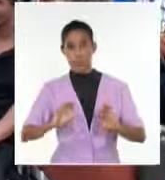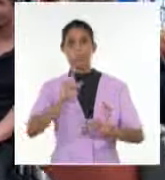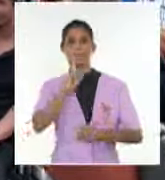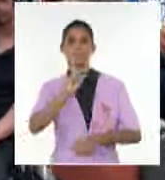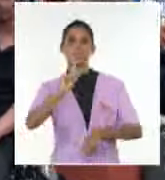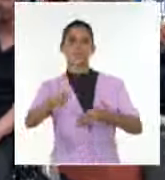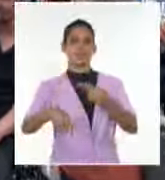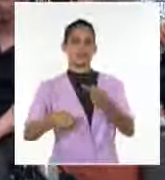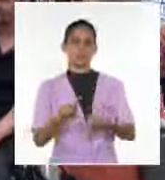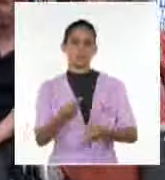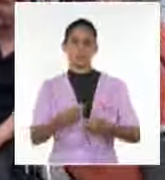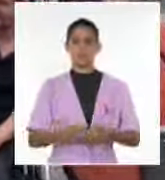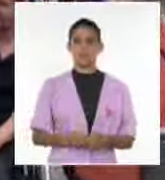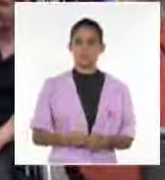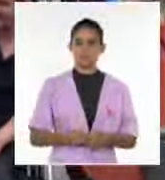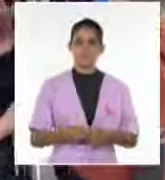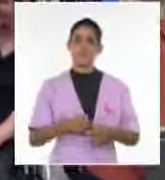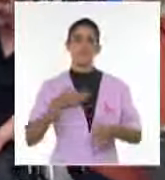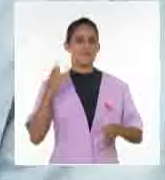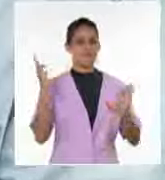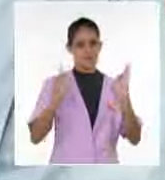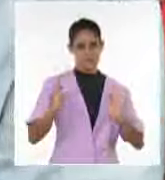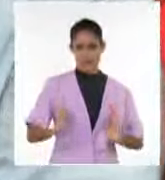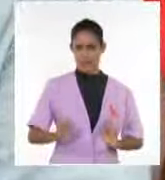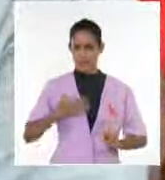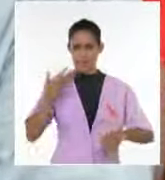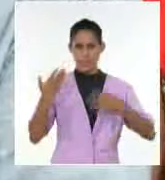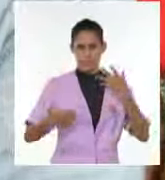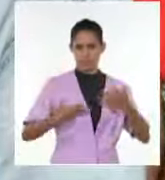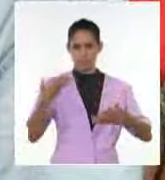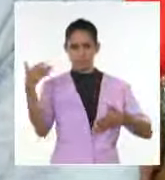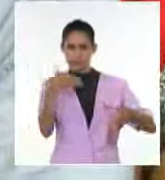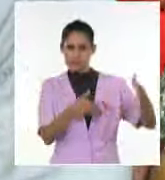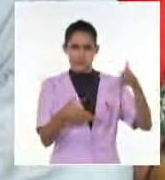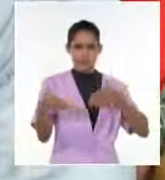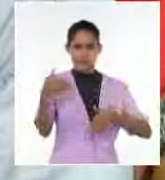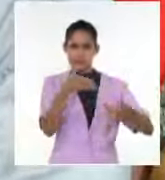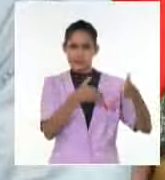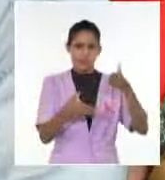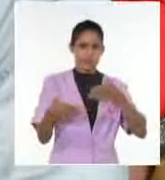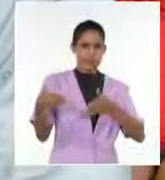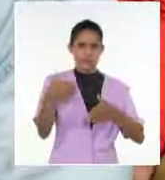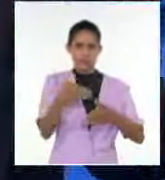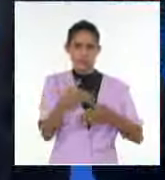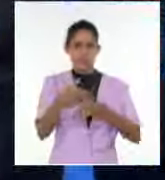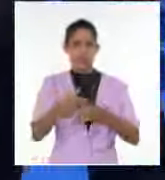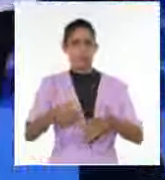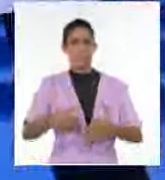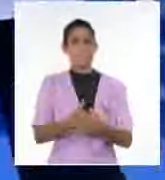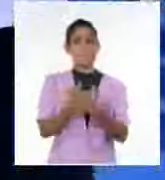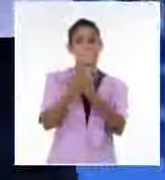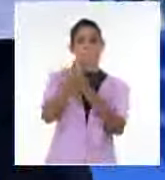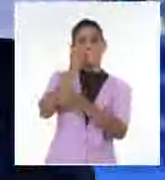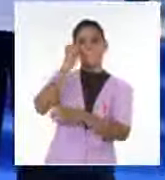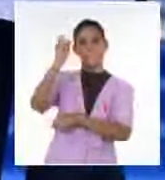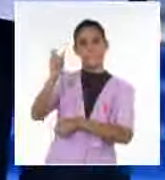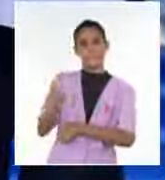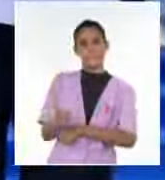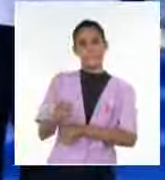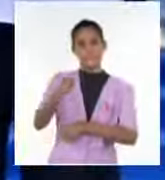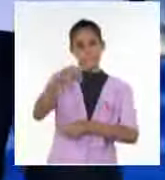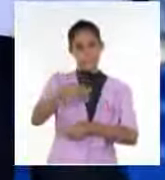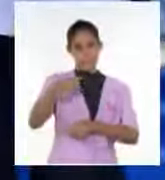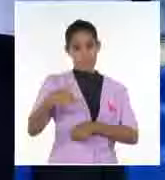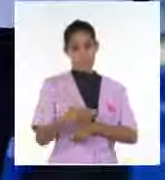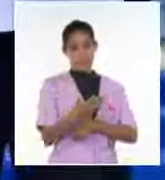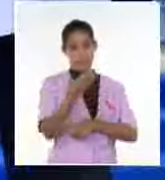viernes. Realmente fue una gran fiesta donde participaron, bueno, las autoridades, Otto Bayán, embajador de nuestro país acá en Francia,